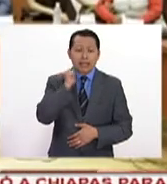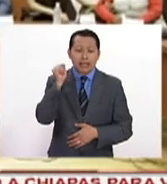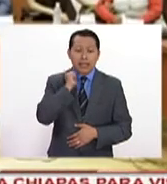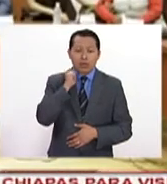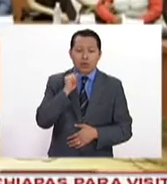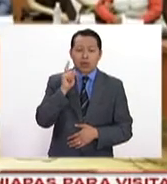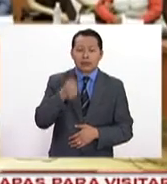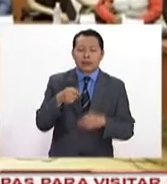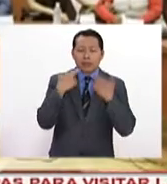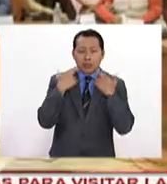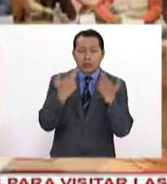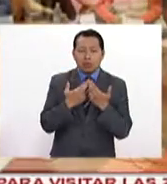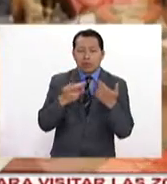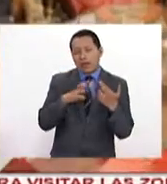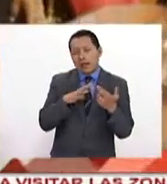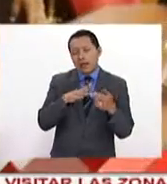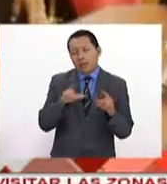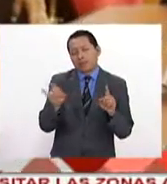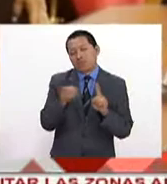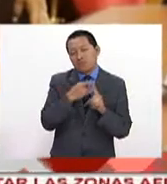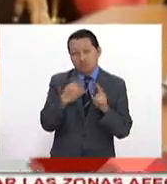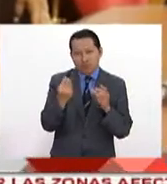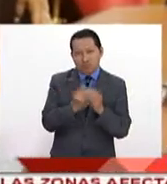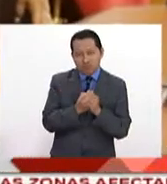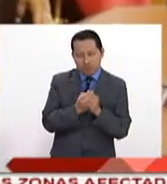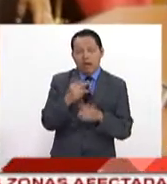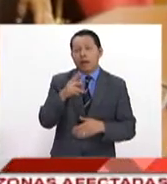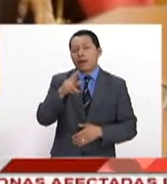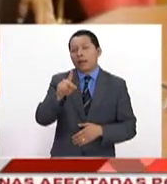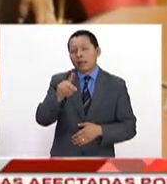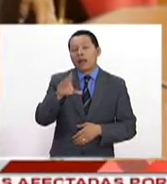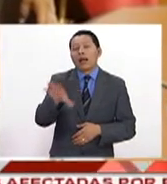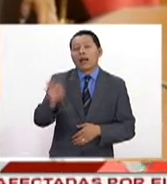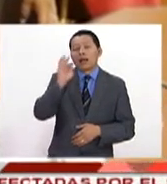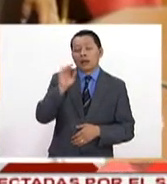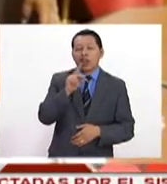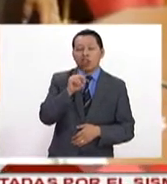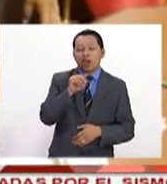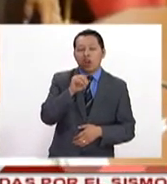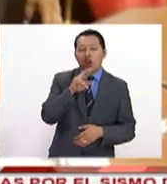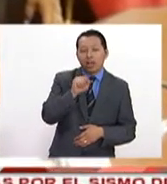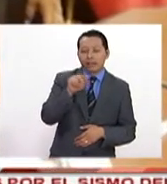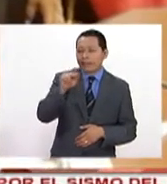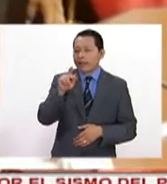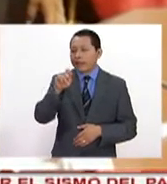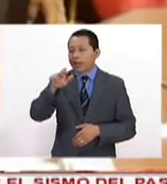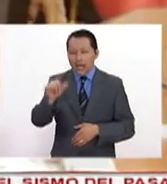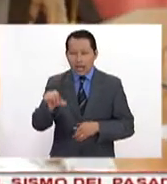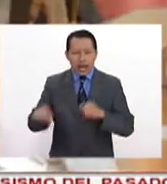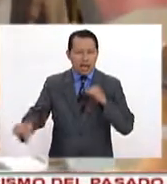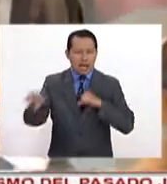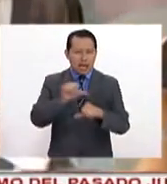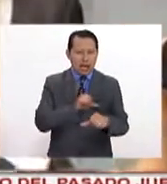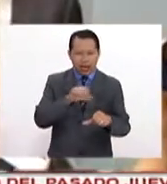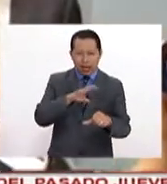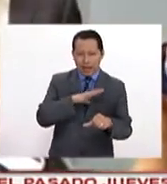En una reunión a puerta cerrada, el PRD eligió al sucesor de Dolores Padierna, quien dejó a ese partido para sumarse